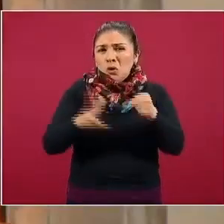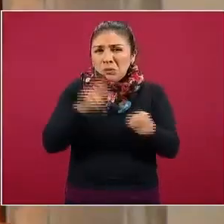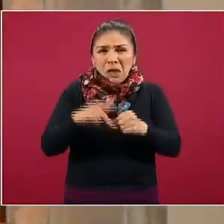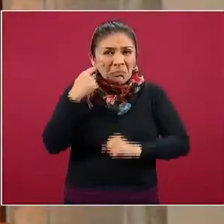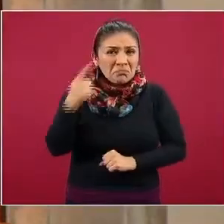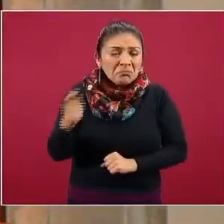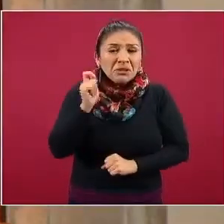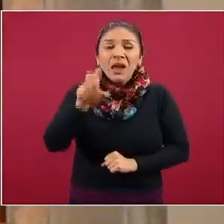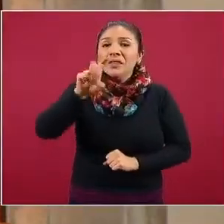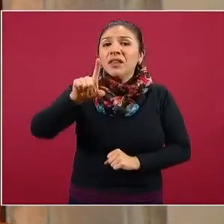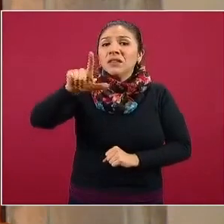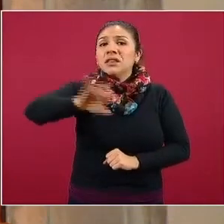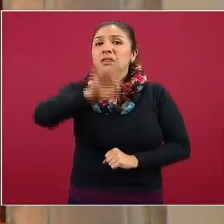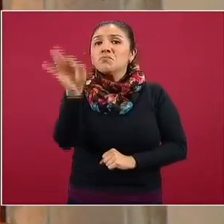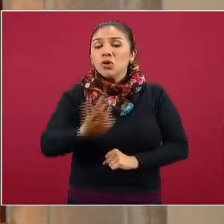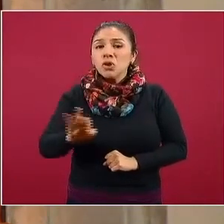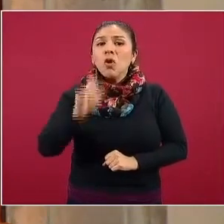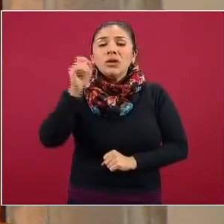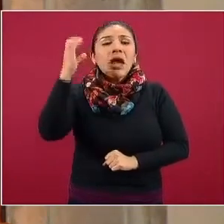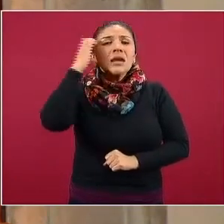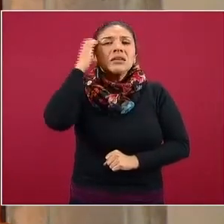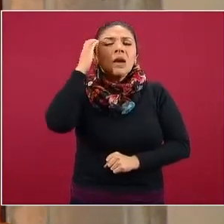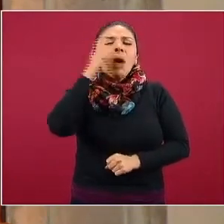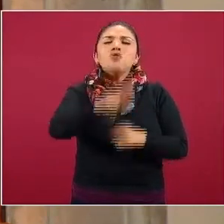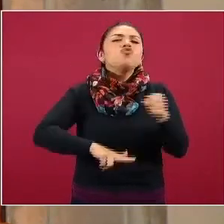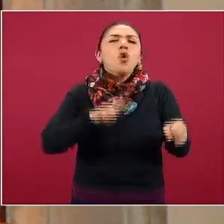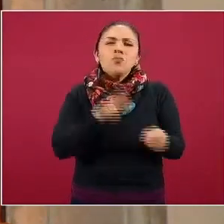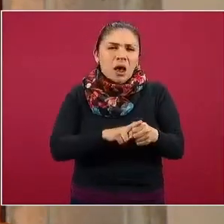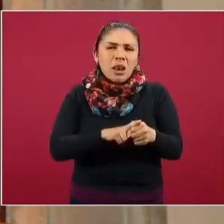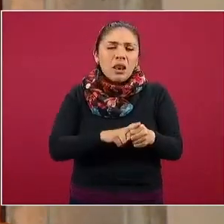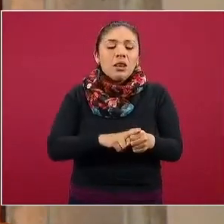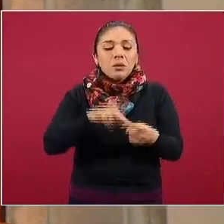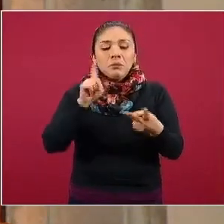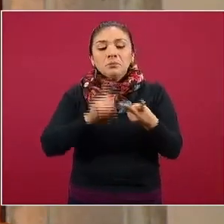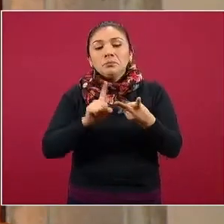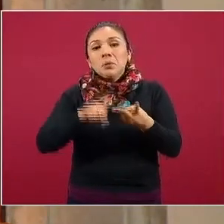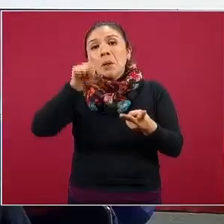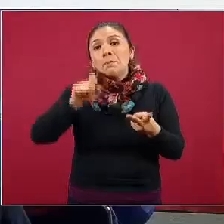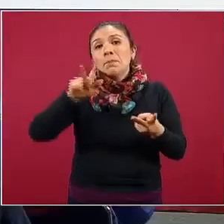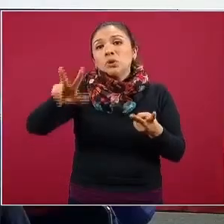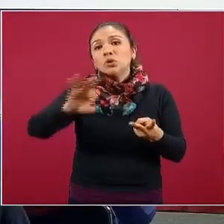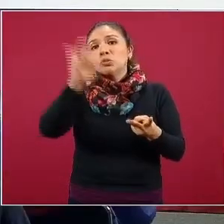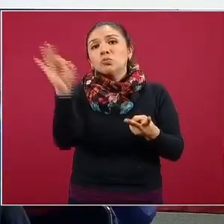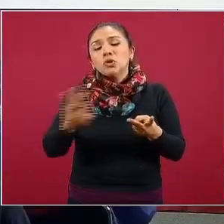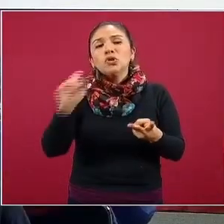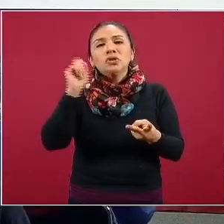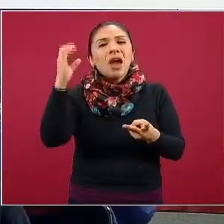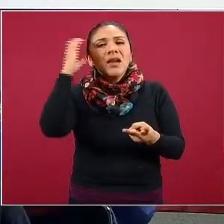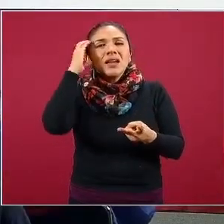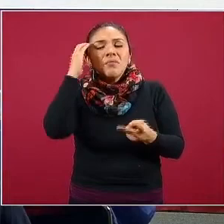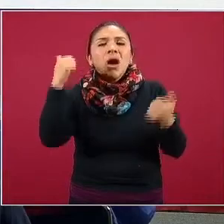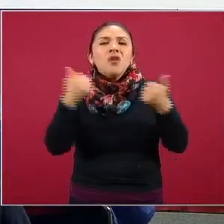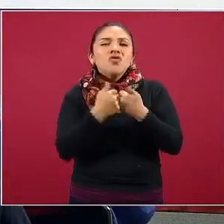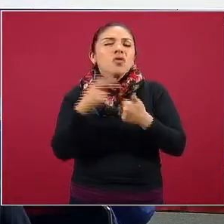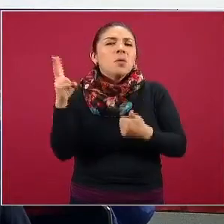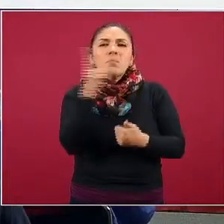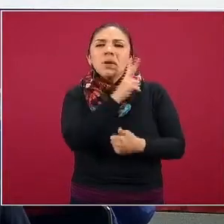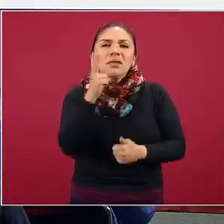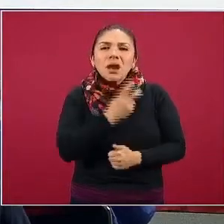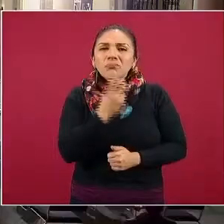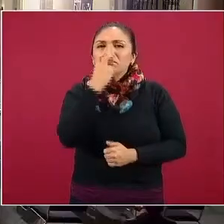nivel, 37% lo que son las camas generales y 28% las camas